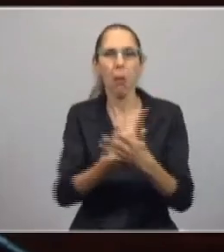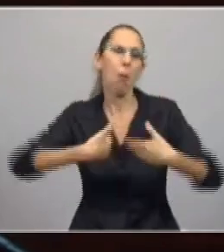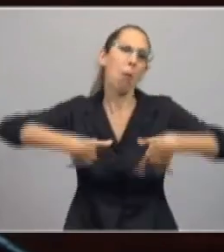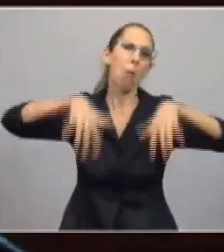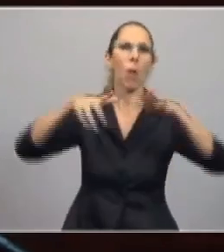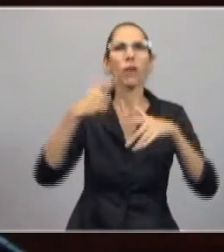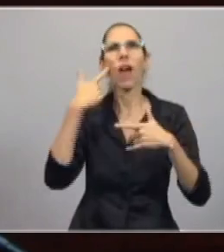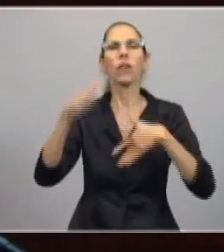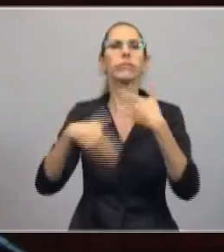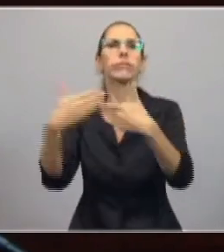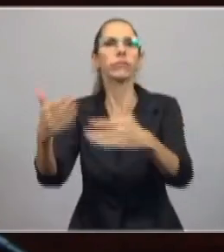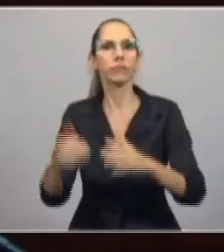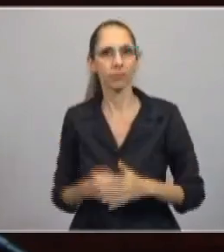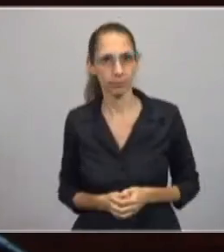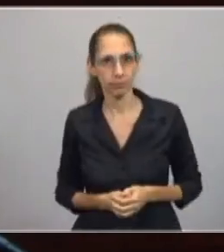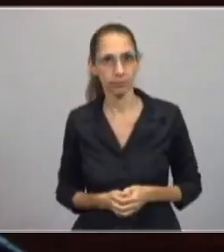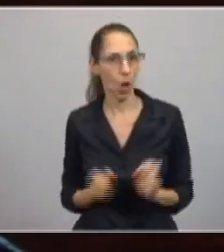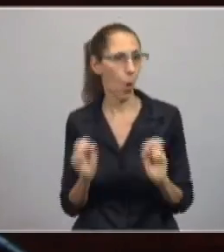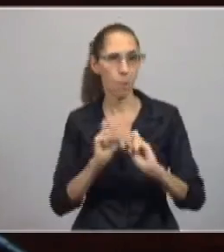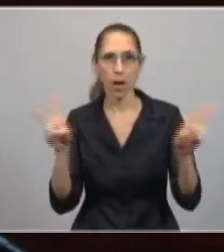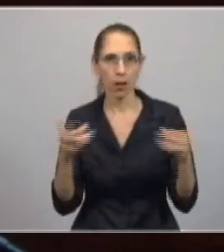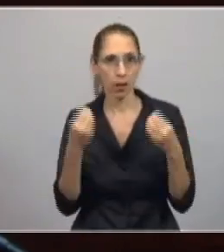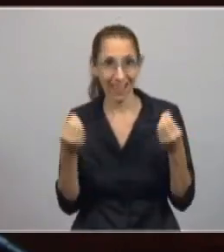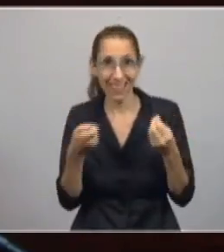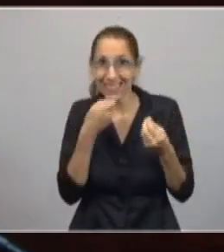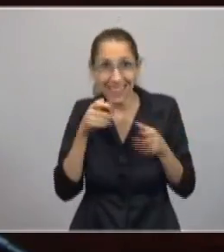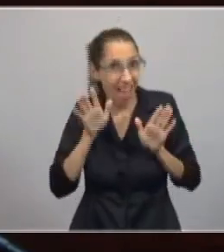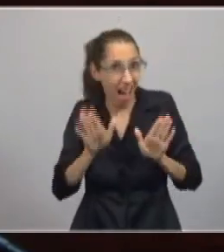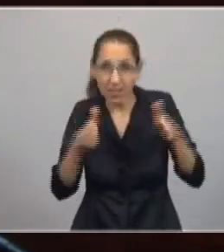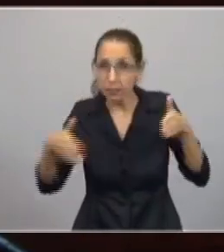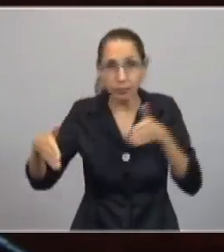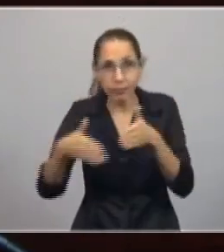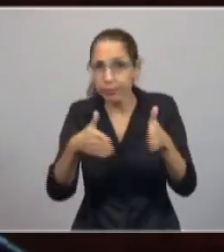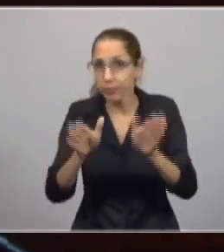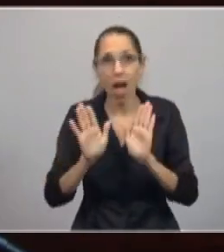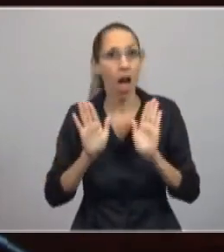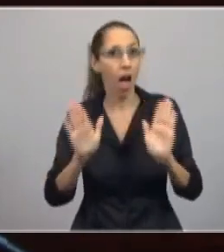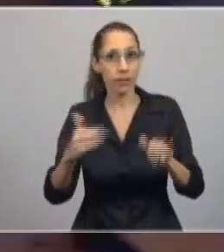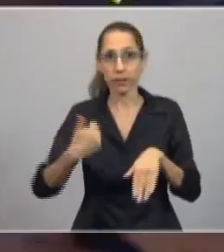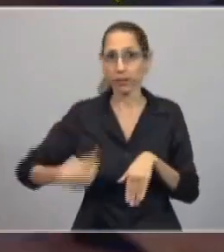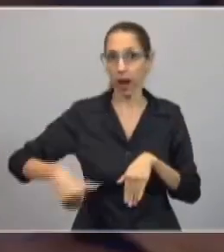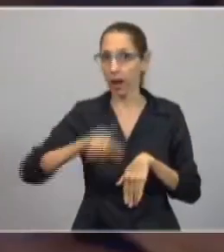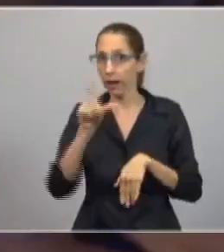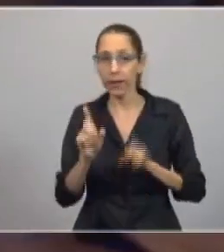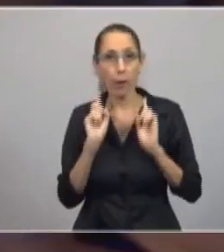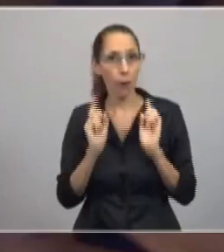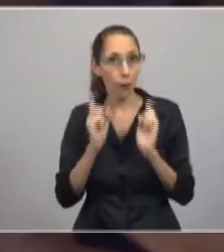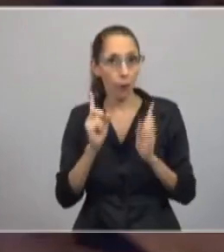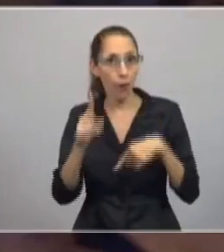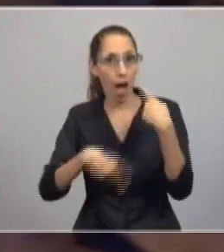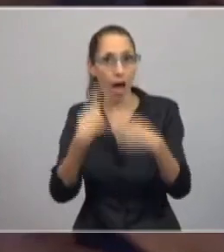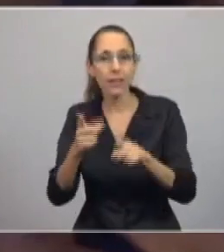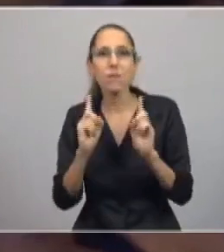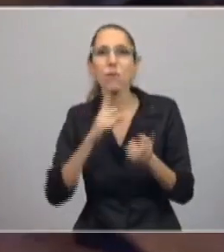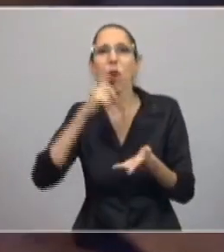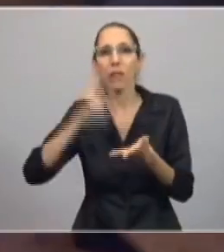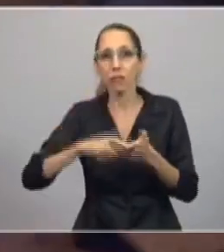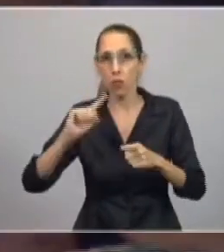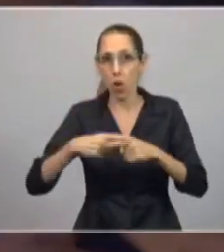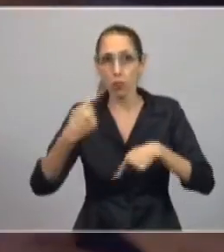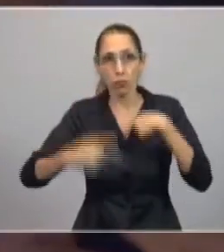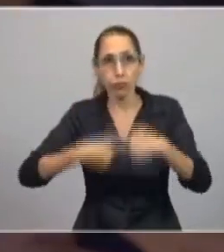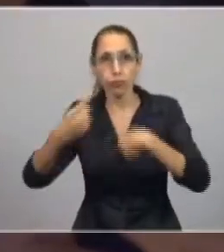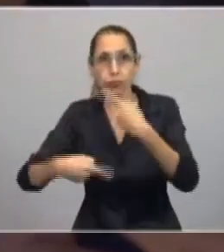efectos. Para peor, este rumbo que se le quiere imprimir al país con estas políticas va, como dijimos,